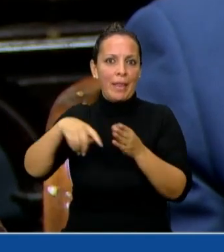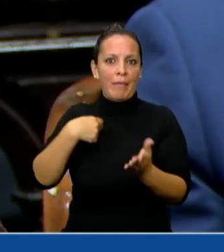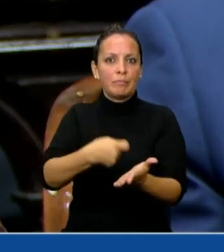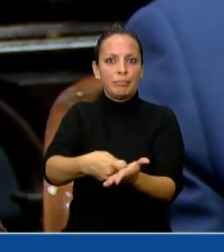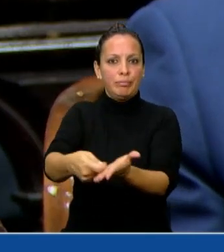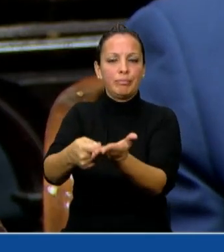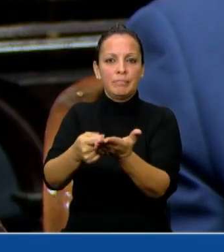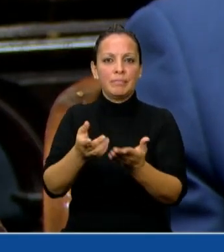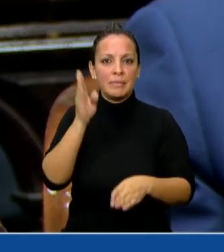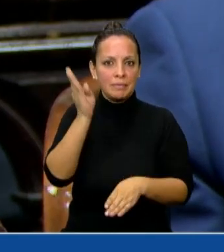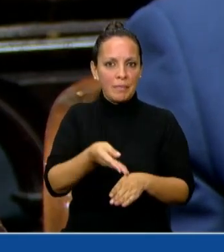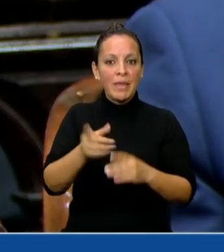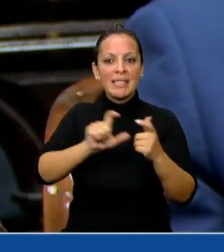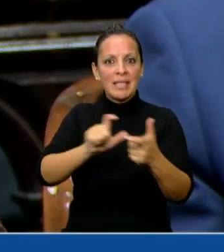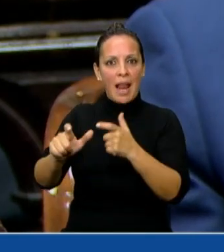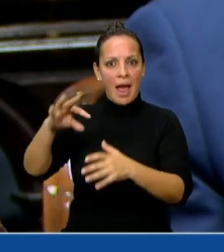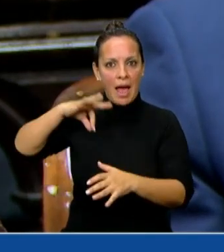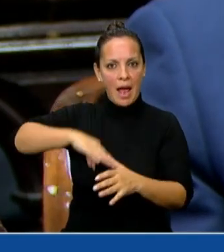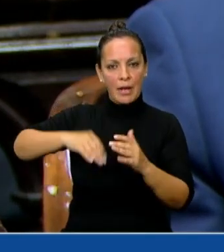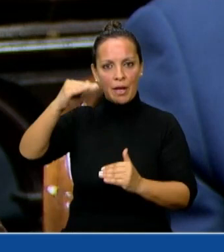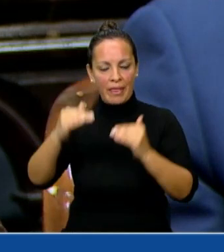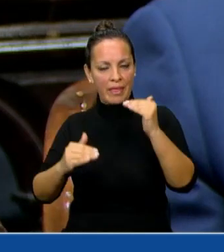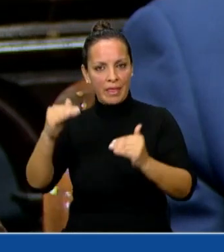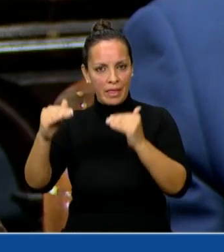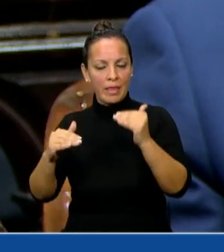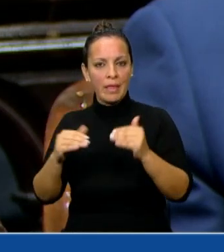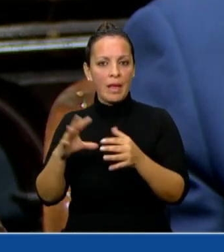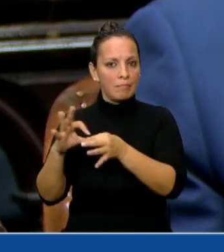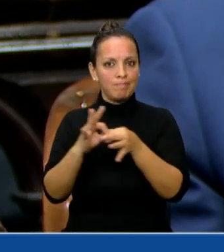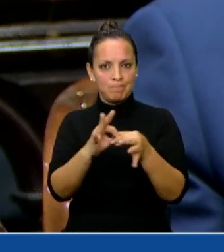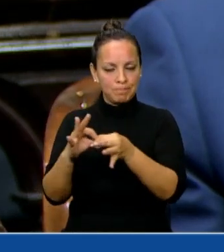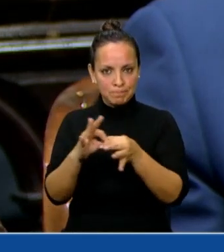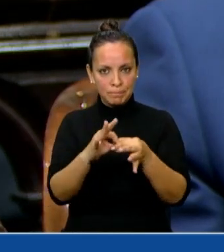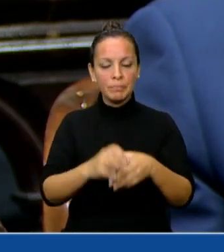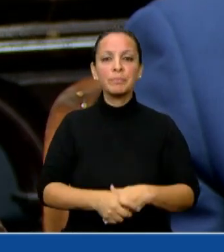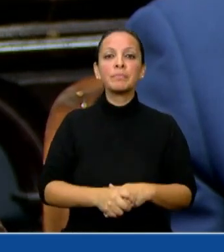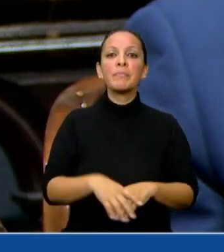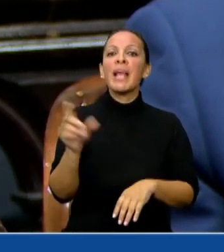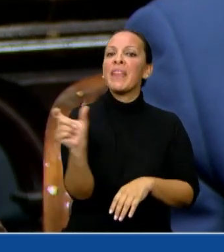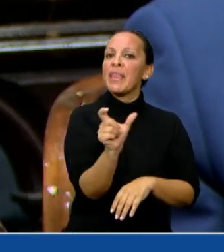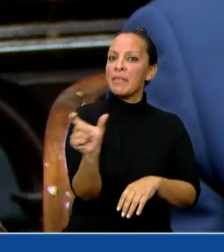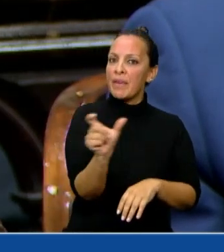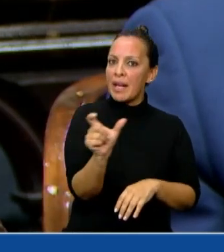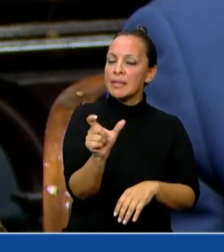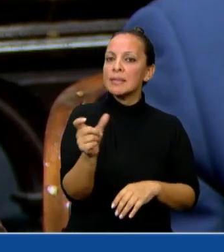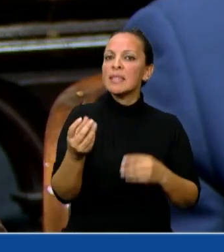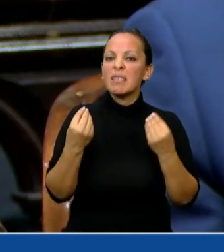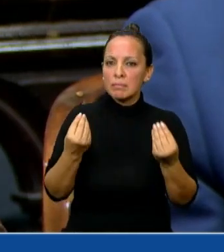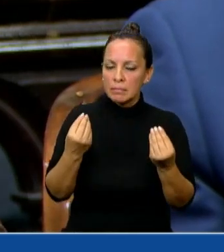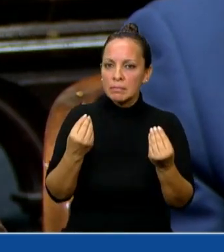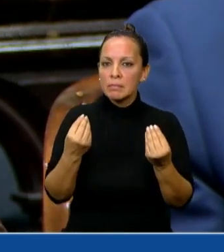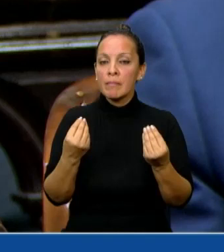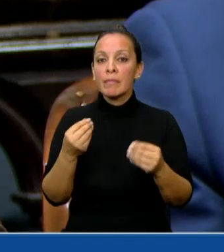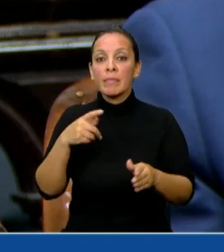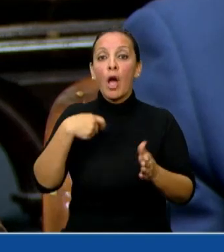de coeficiente de variación salarial, si bien tiene en cuenta esta base. La diferencia contemporánea entre